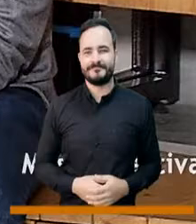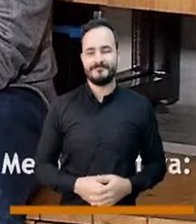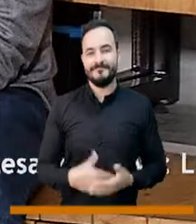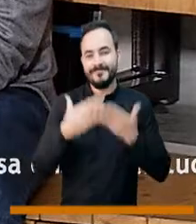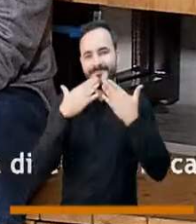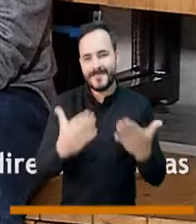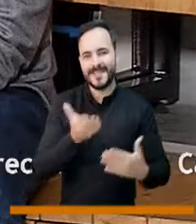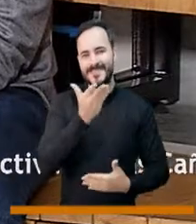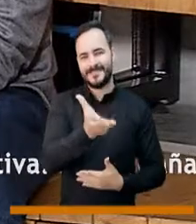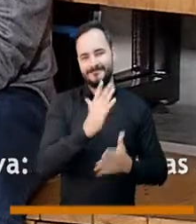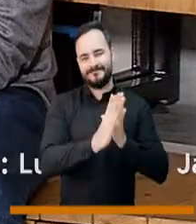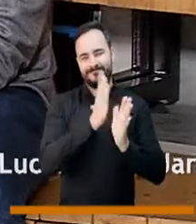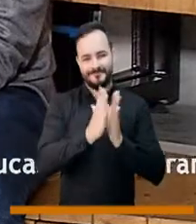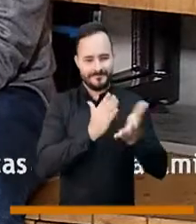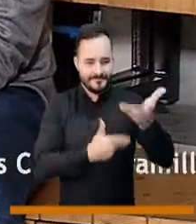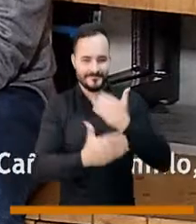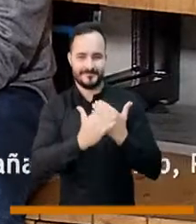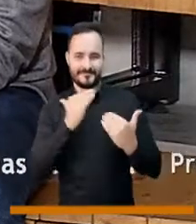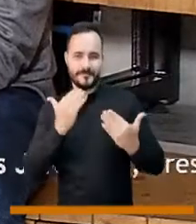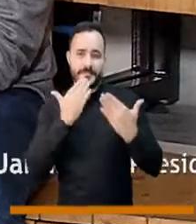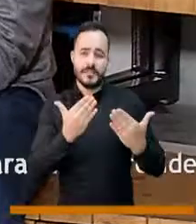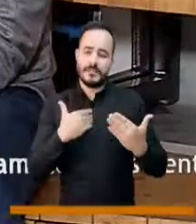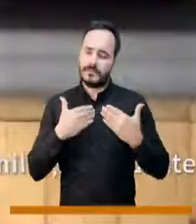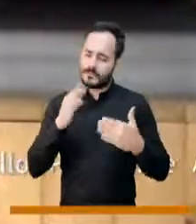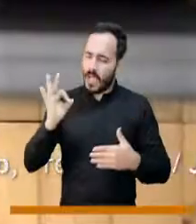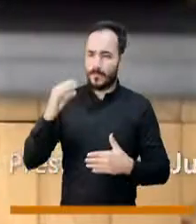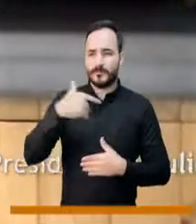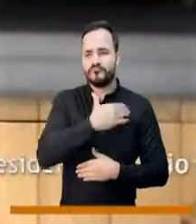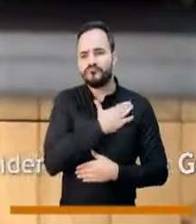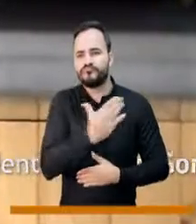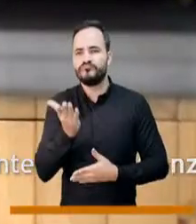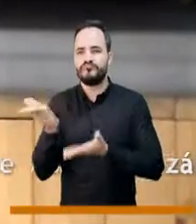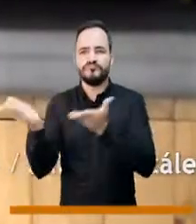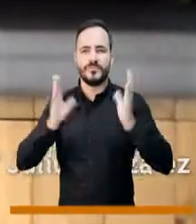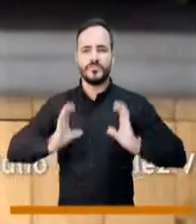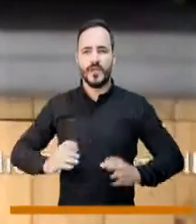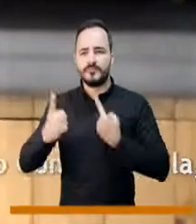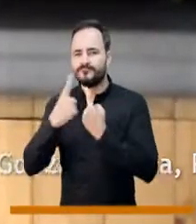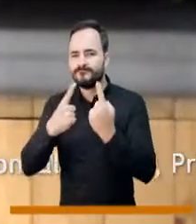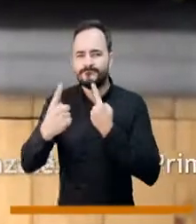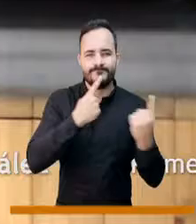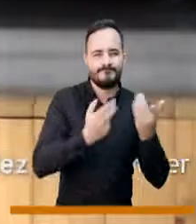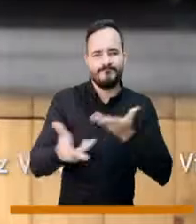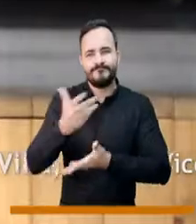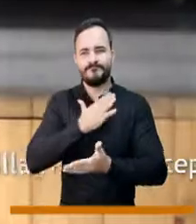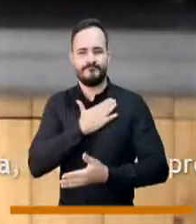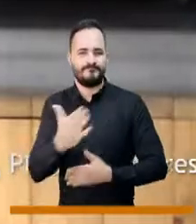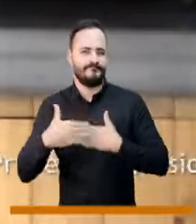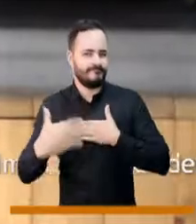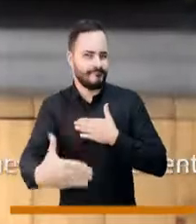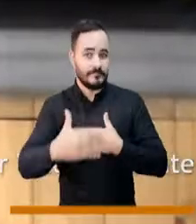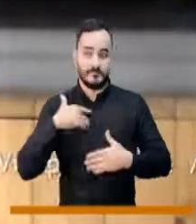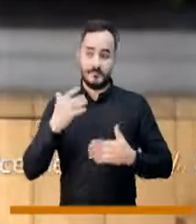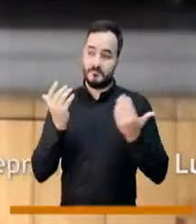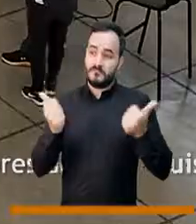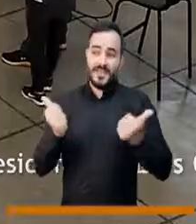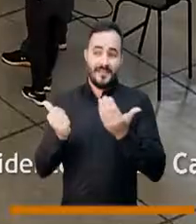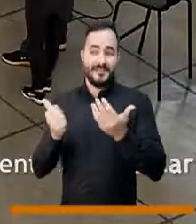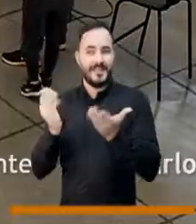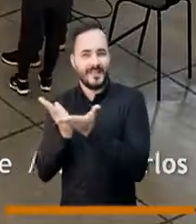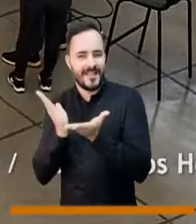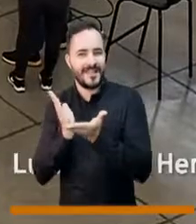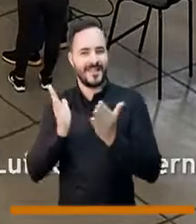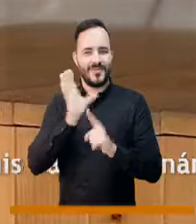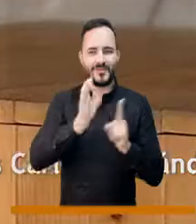por la comunidad. Muchas gracias. No, muchas gracias, Katherine, y siempre dispuestos al diálogo ciudadano. Y qué bueno que pudimos hoy recorrer espacios de